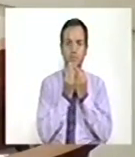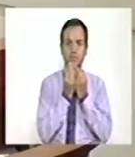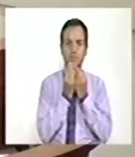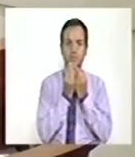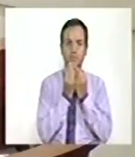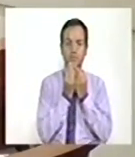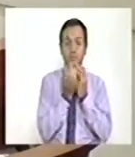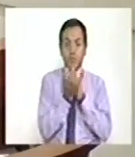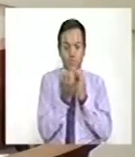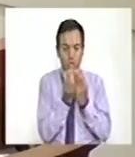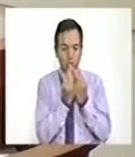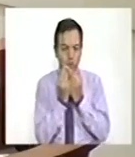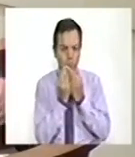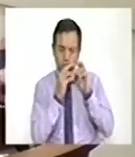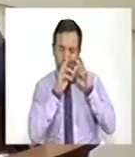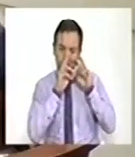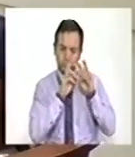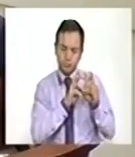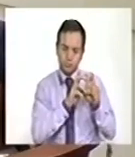después de